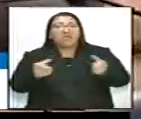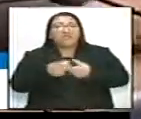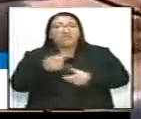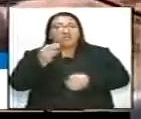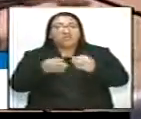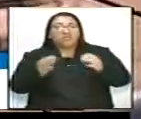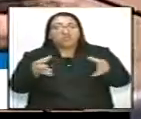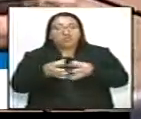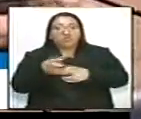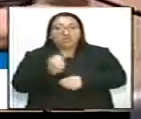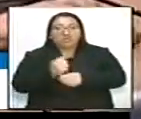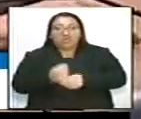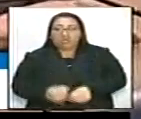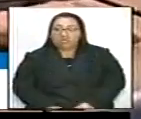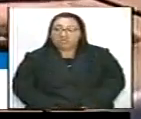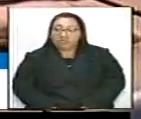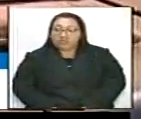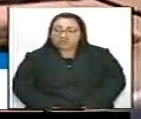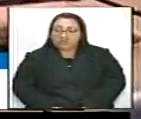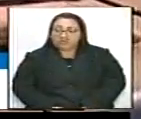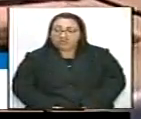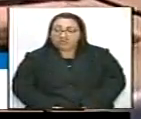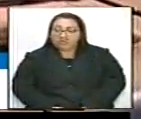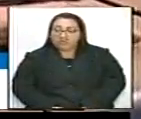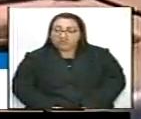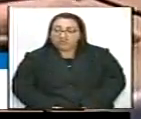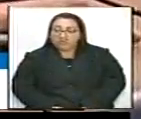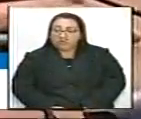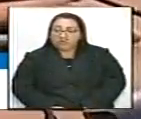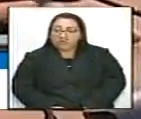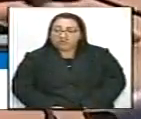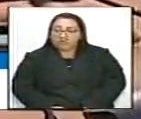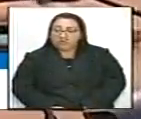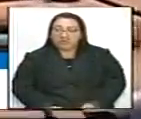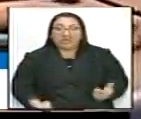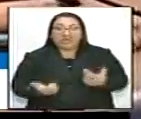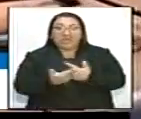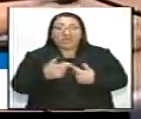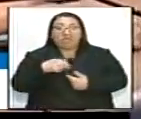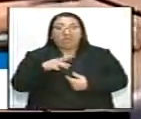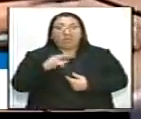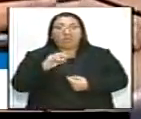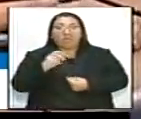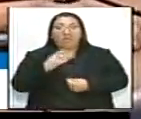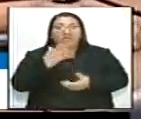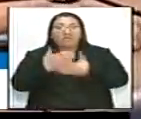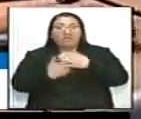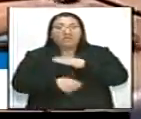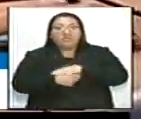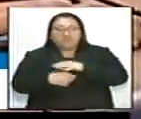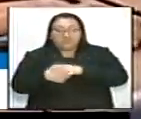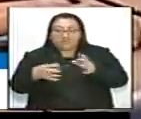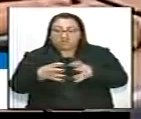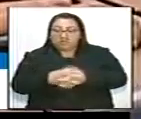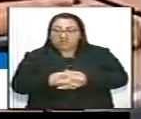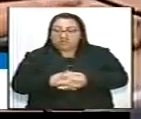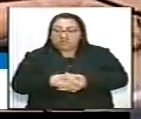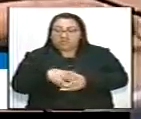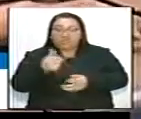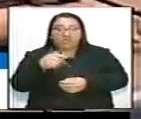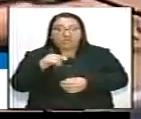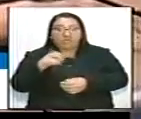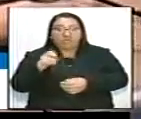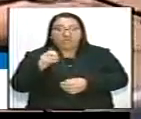en su accionar, y es esta llamada guerra de procuradores anticorrupción, presidente. El procurador Amado